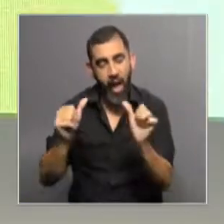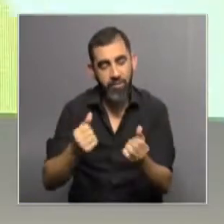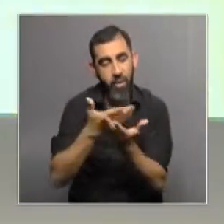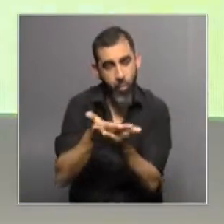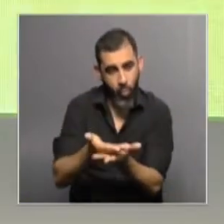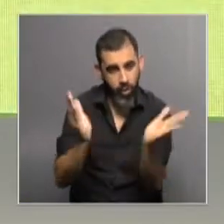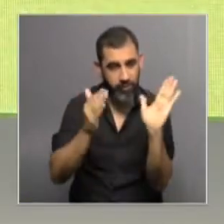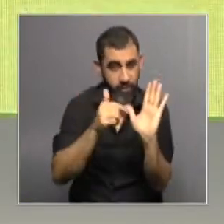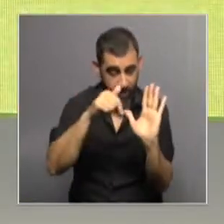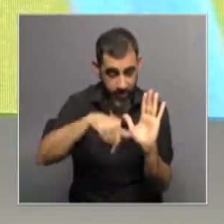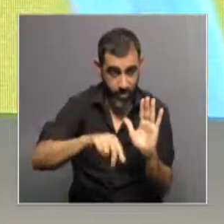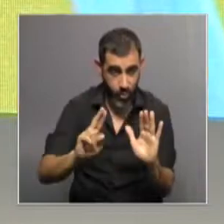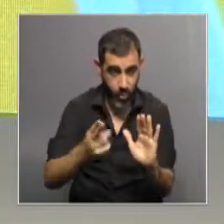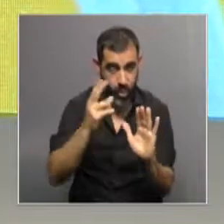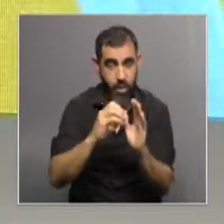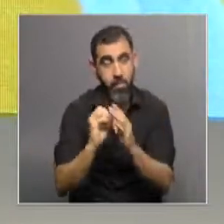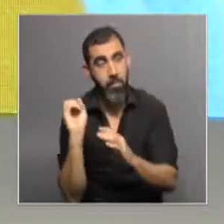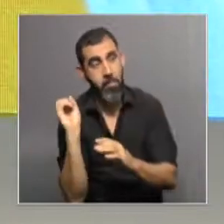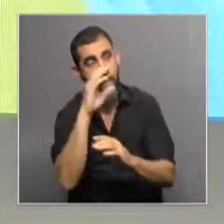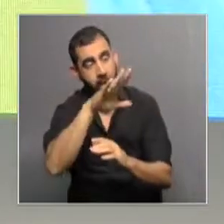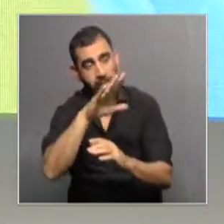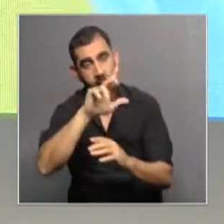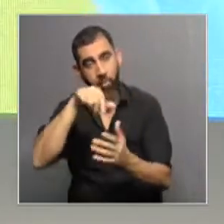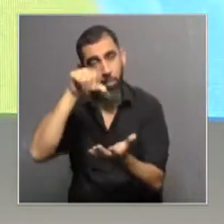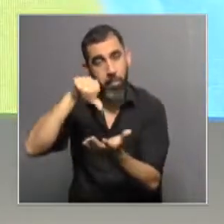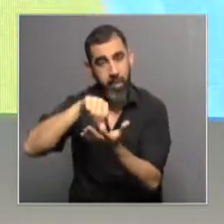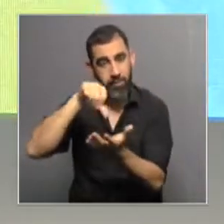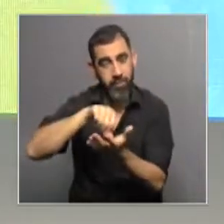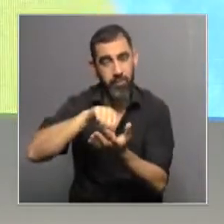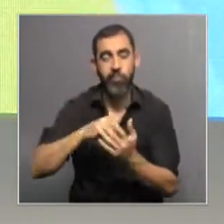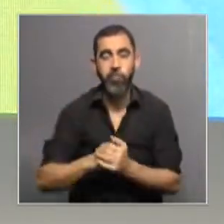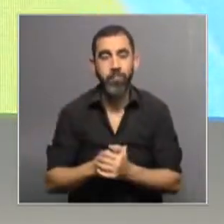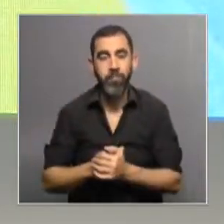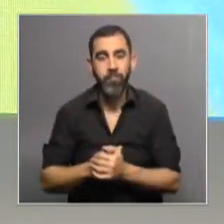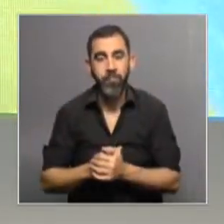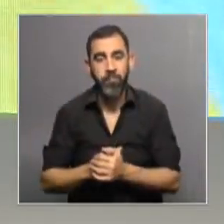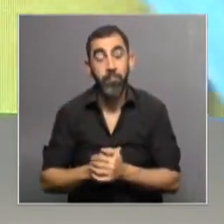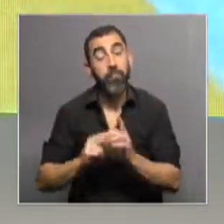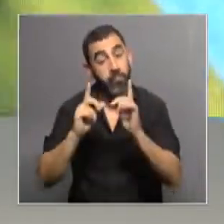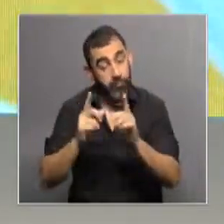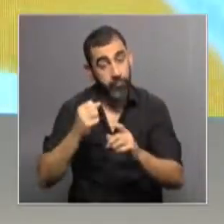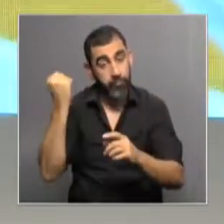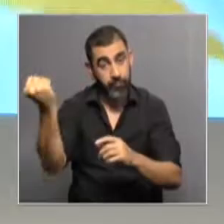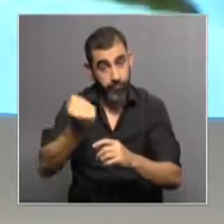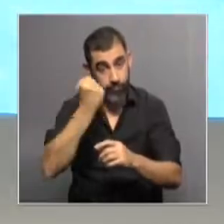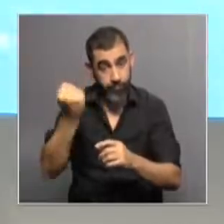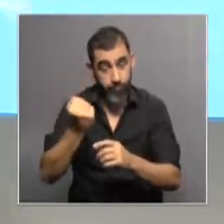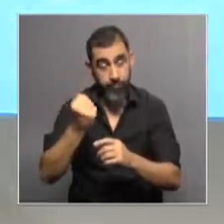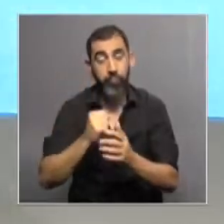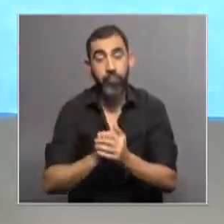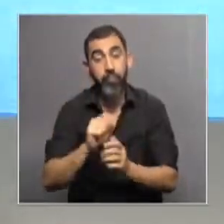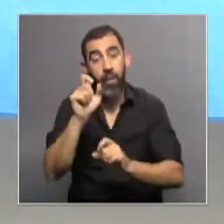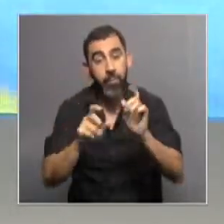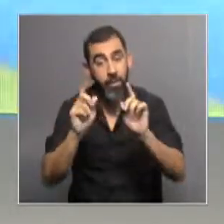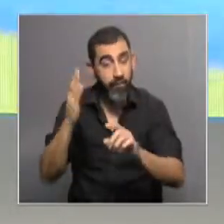acá y se accede en el exterior. lo que me parece muy importante para tu audiencia, porque